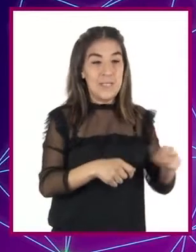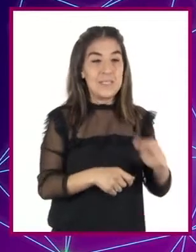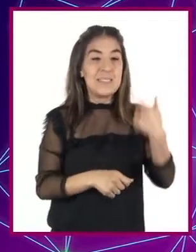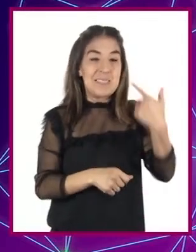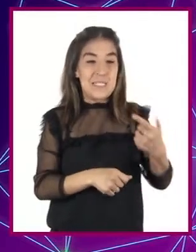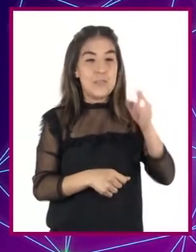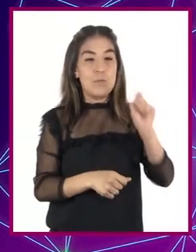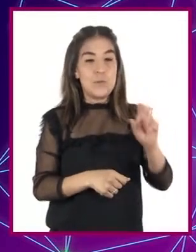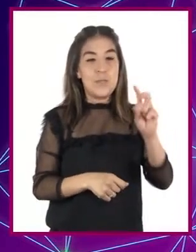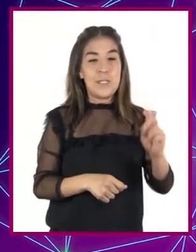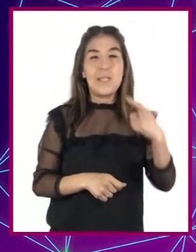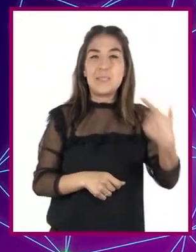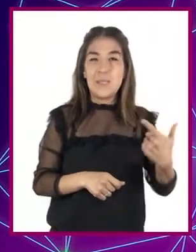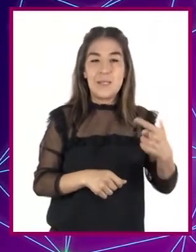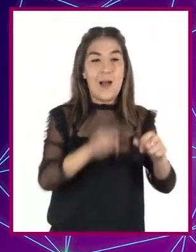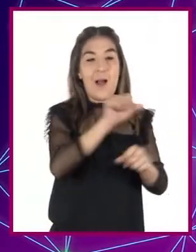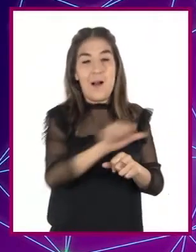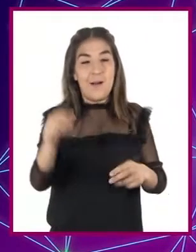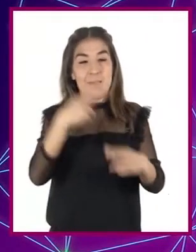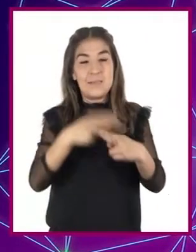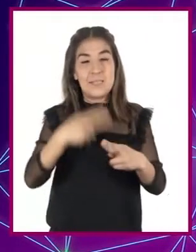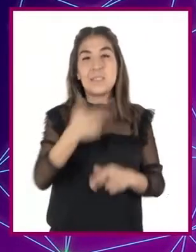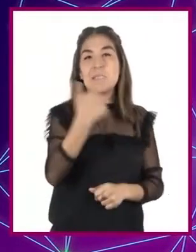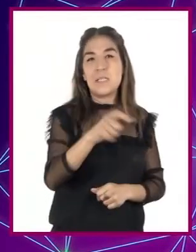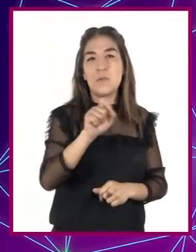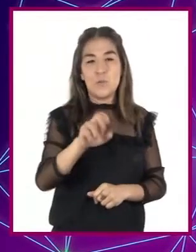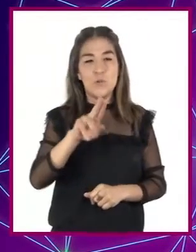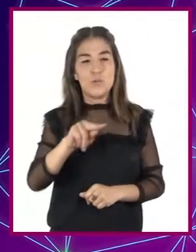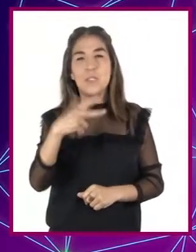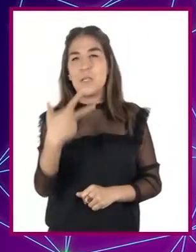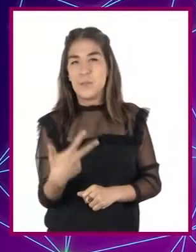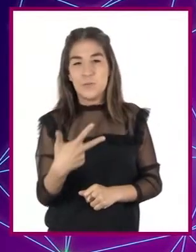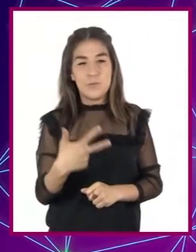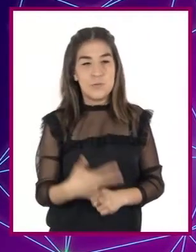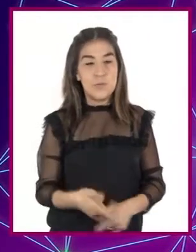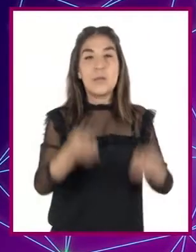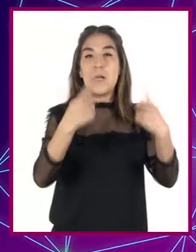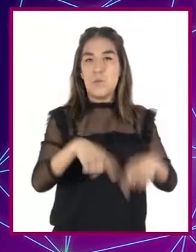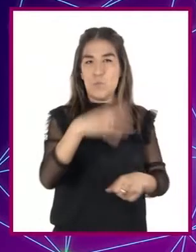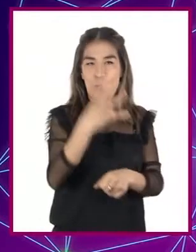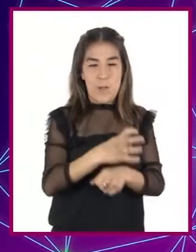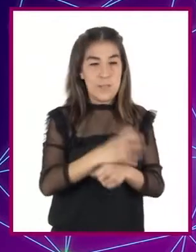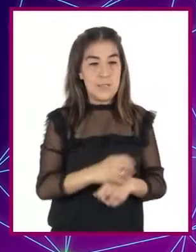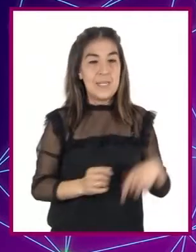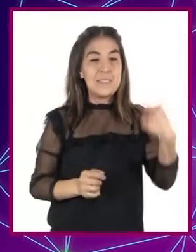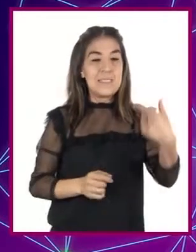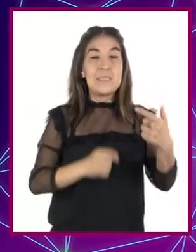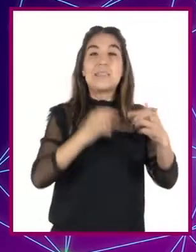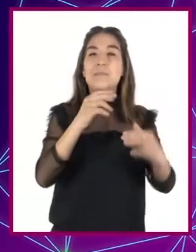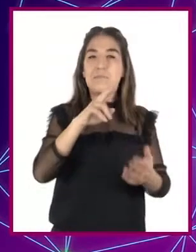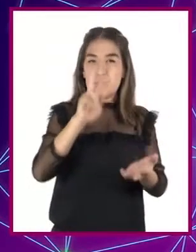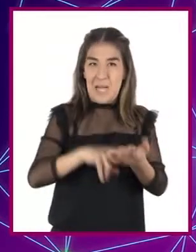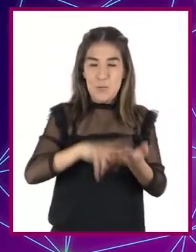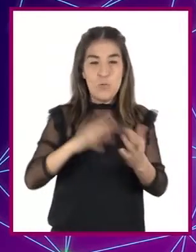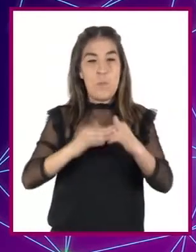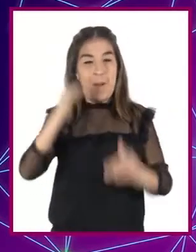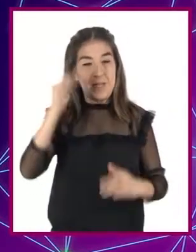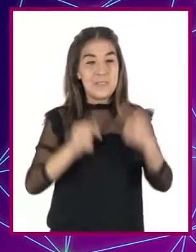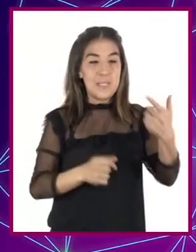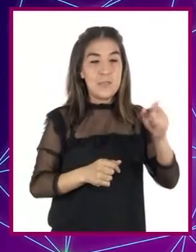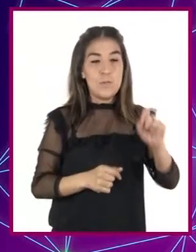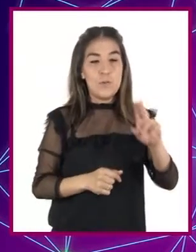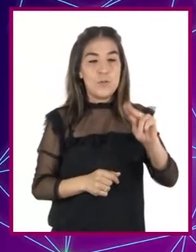a 7.37 hasta 7.88. El cuarto es de marcas mayores de